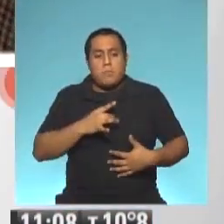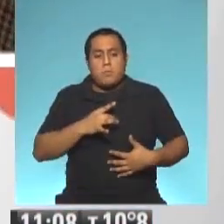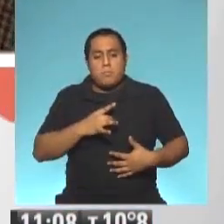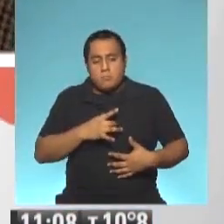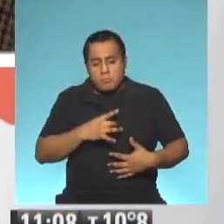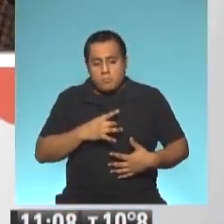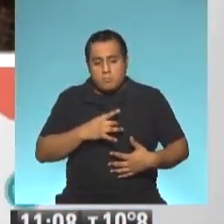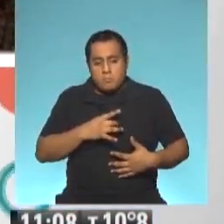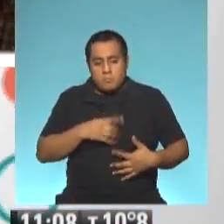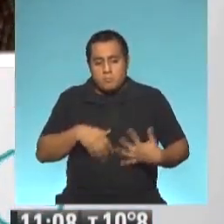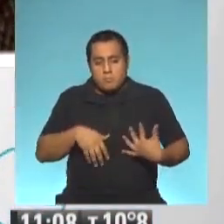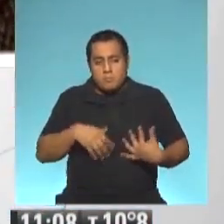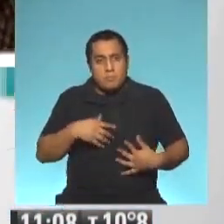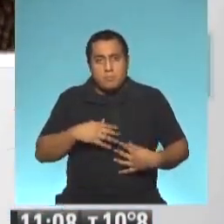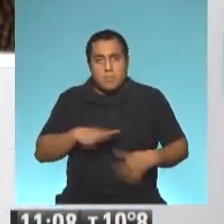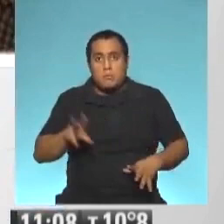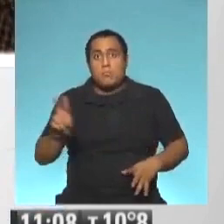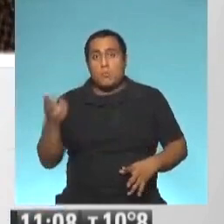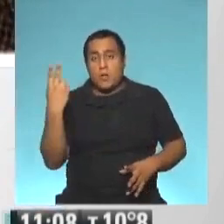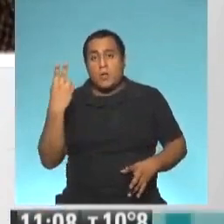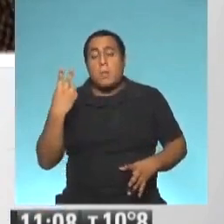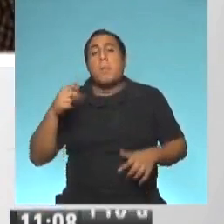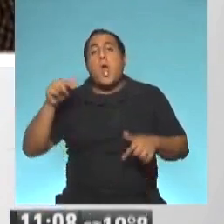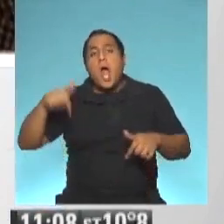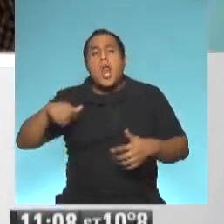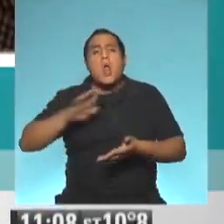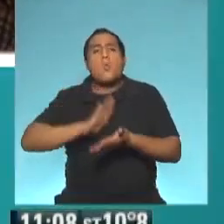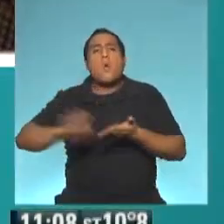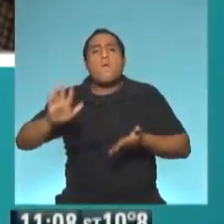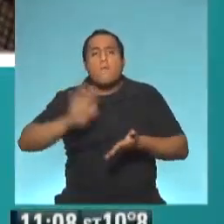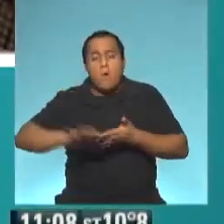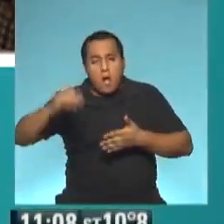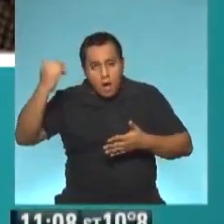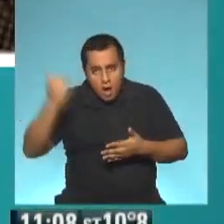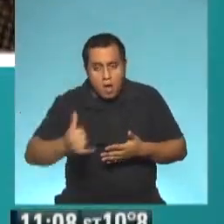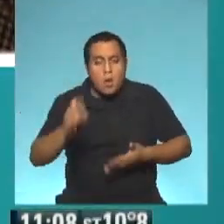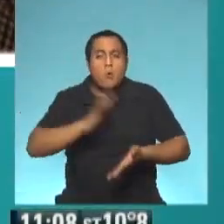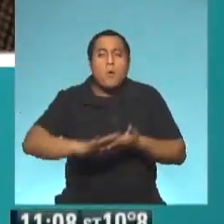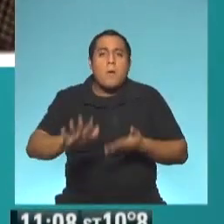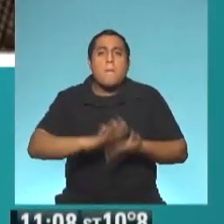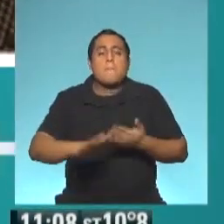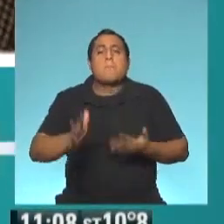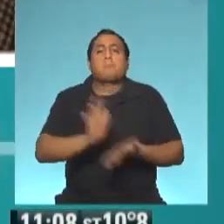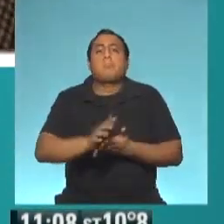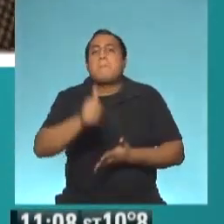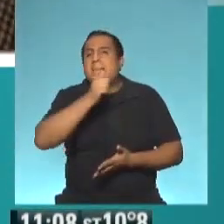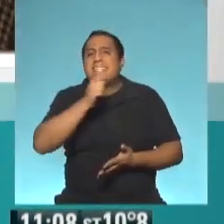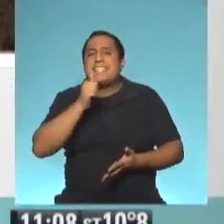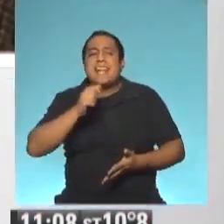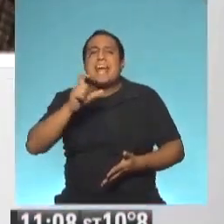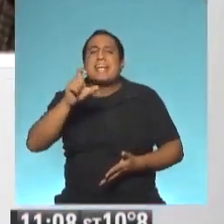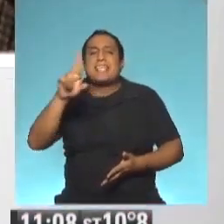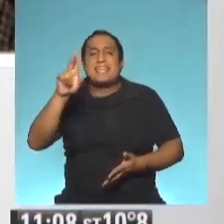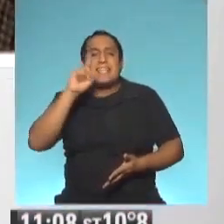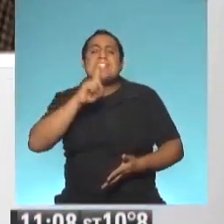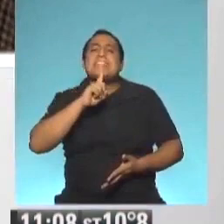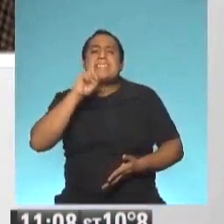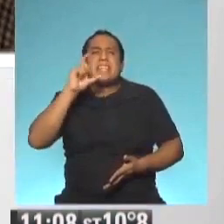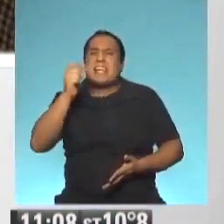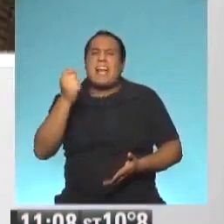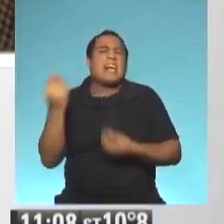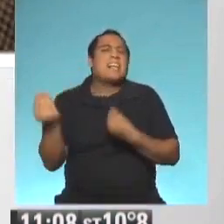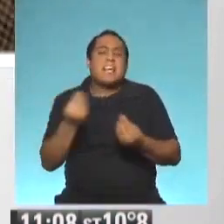sin Sí, sí. embargo ahora hay categorías nuevas de la medicina intensiva, de la medicina crítica, que requieren ser incorporadas